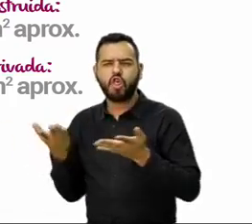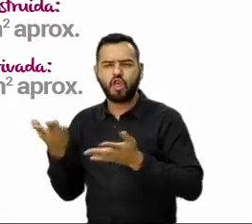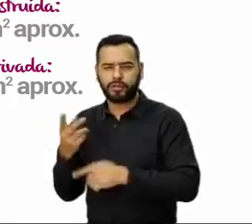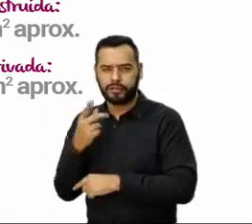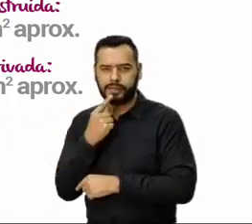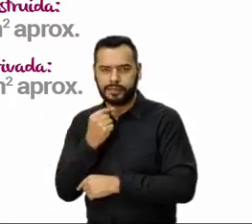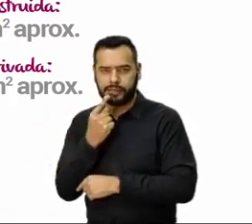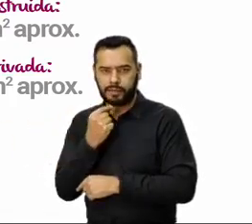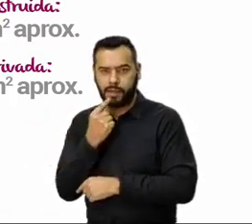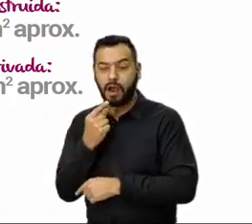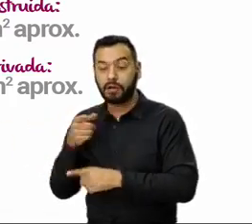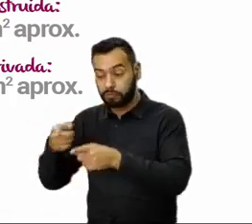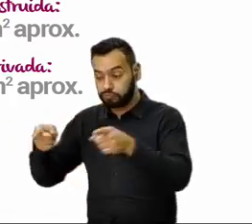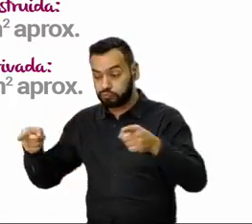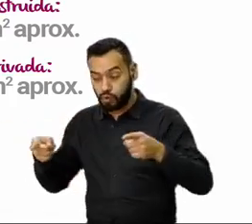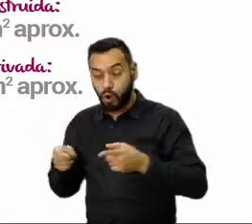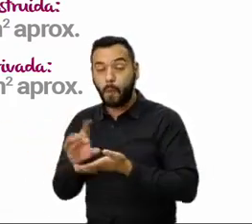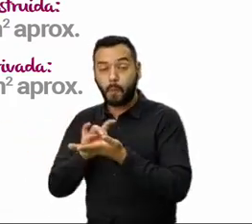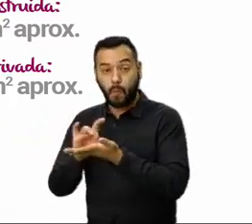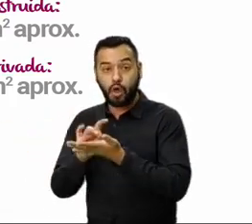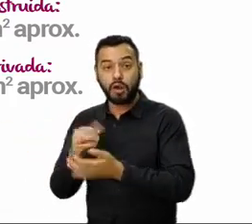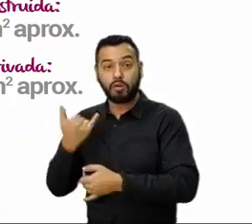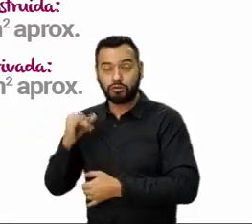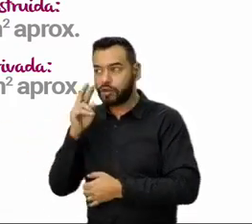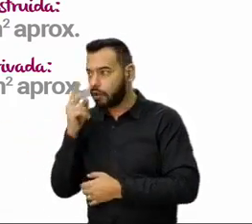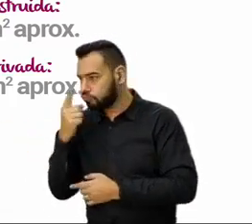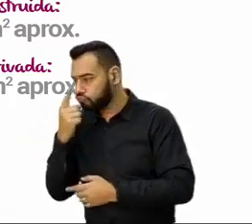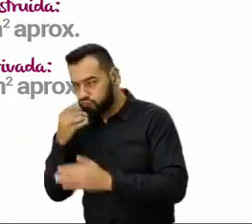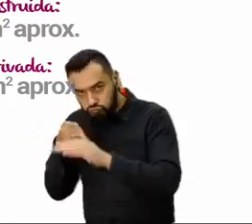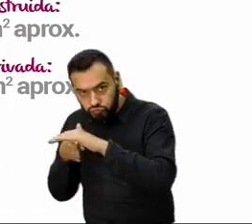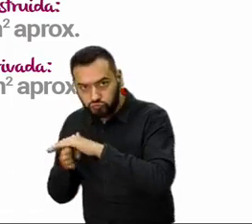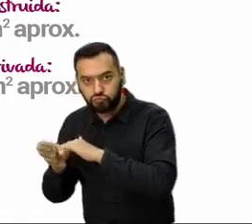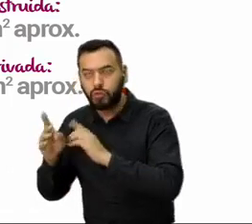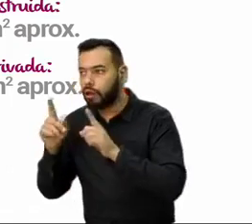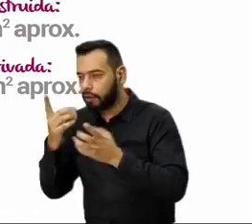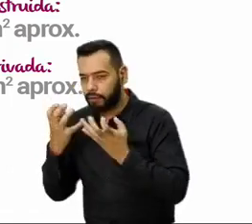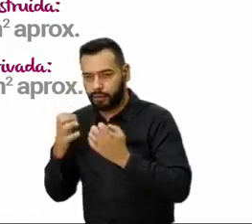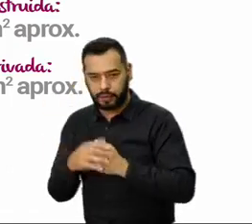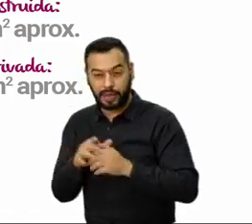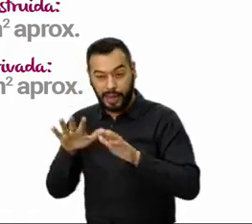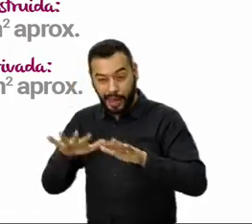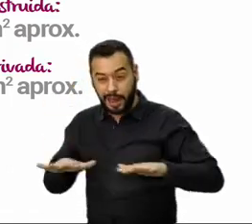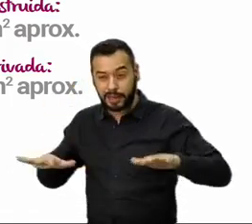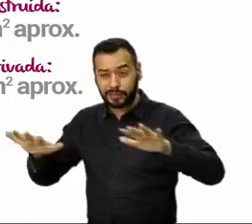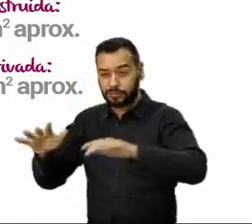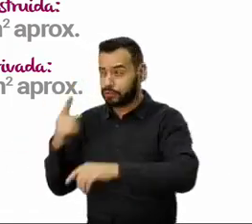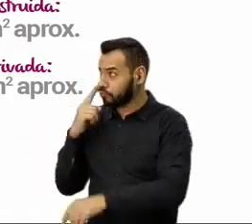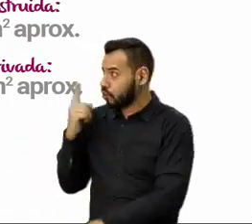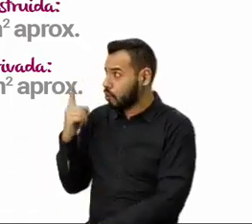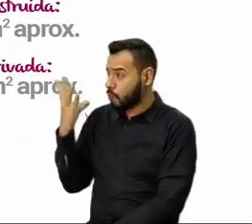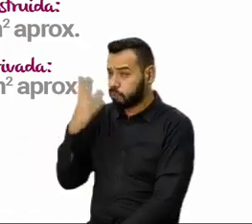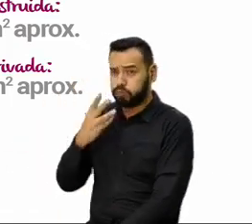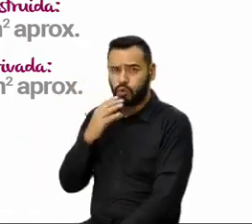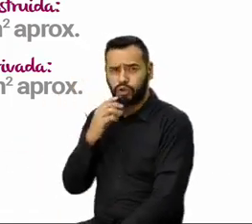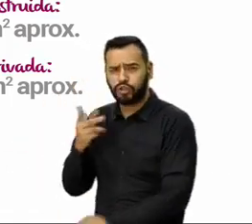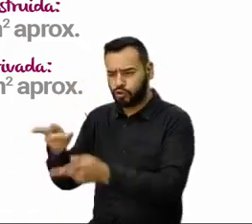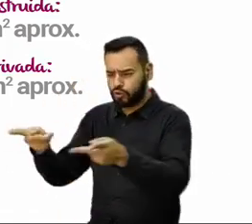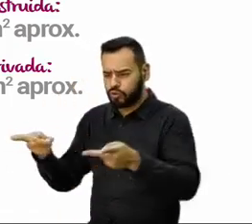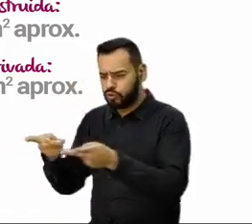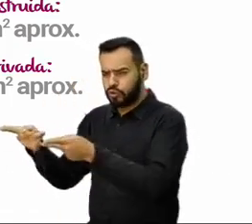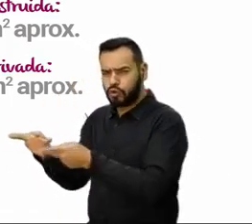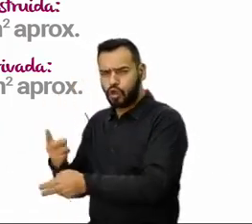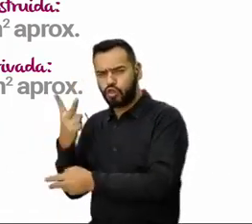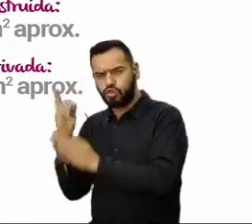porque lo tenemos en físico para que lo conozcan en este momento podemos apreciar es un espacio realmente muy buena estamos hablando de dos alcobas